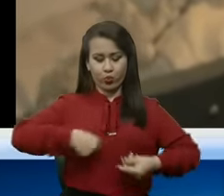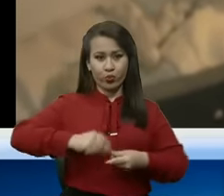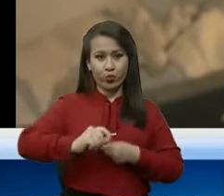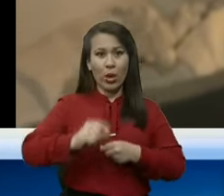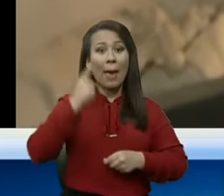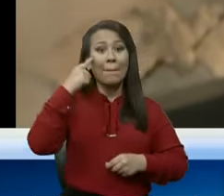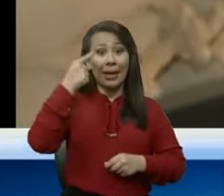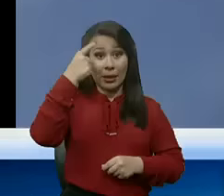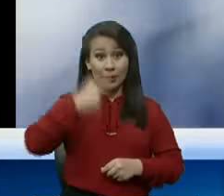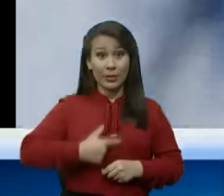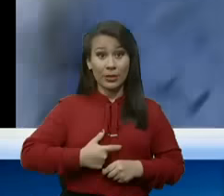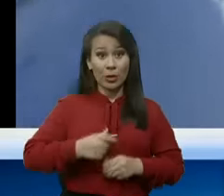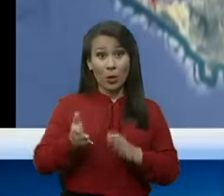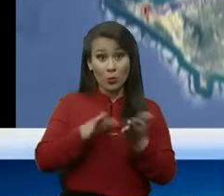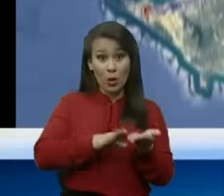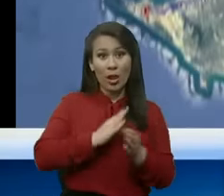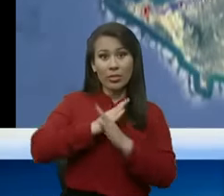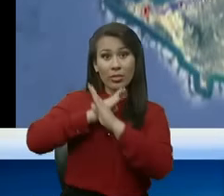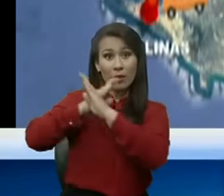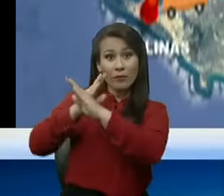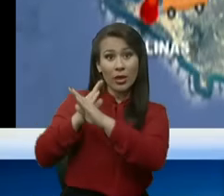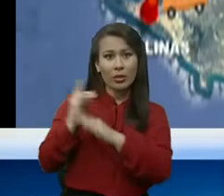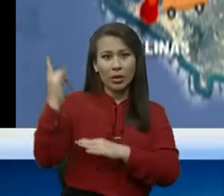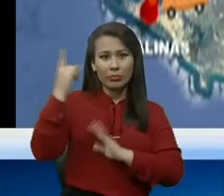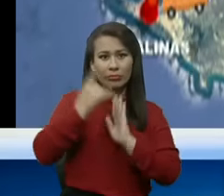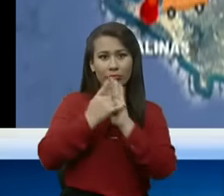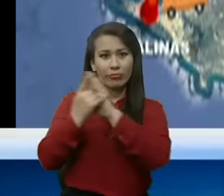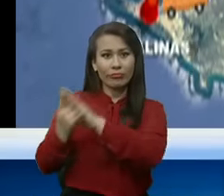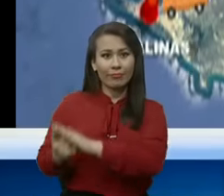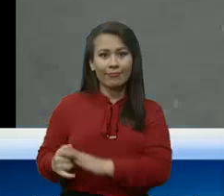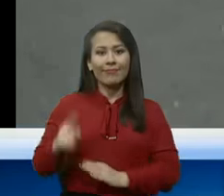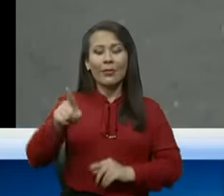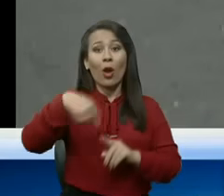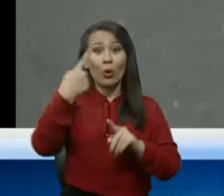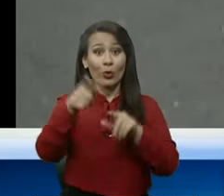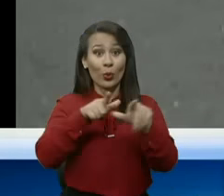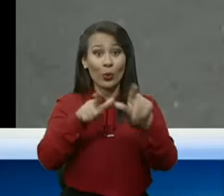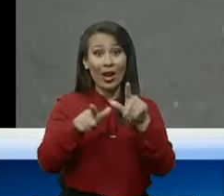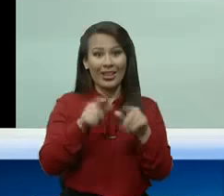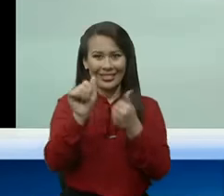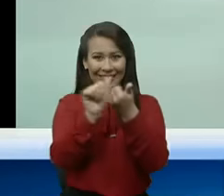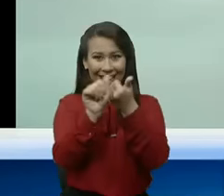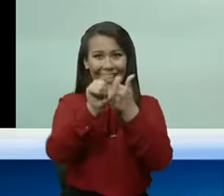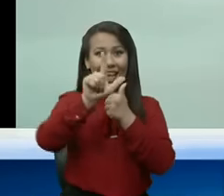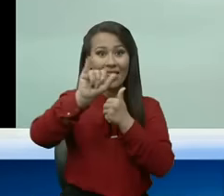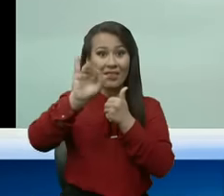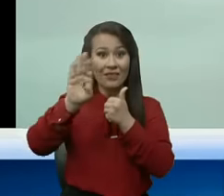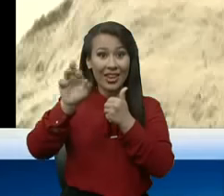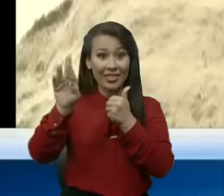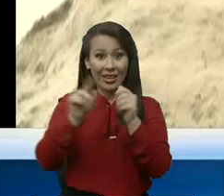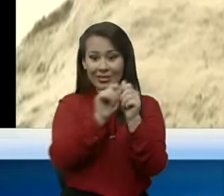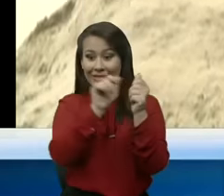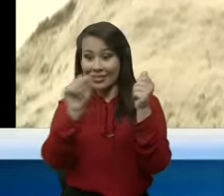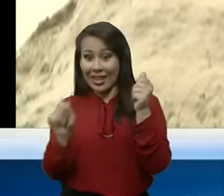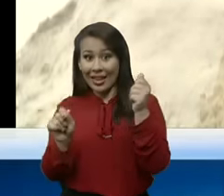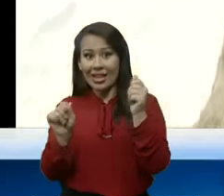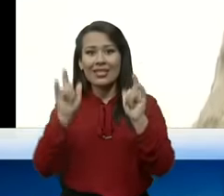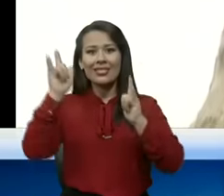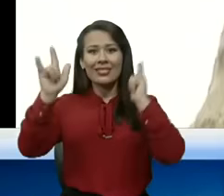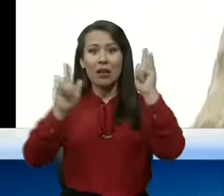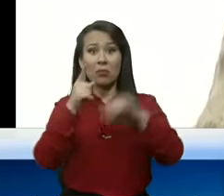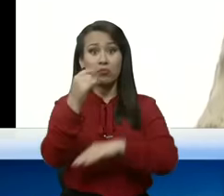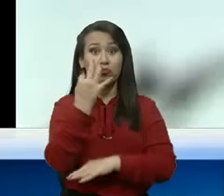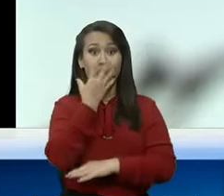defenderse del maligno junto al cantón la libertad se encuentra Salinas ciudad con un importante peso cultural histórico y